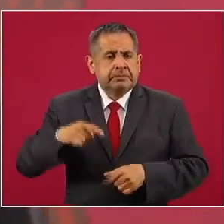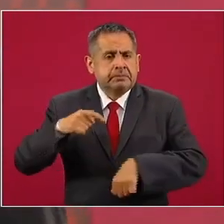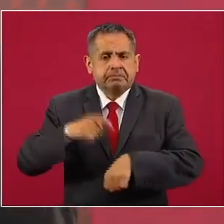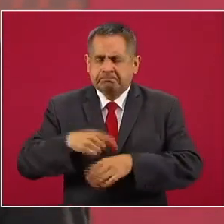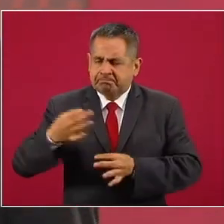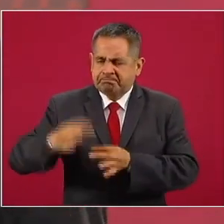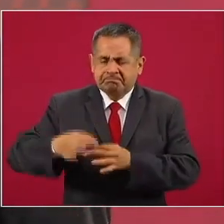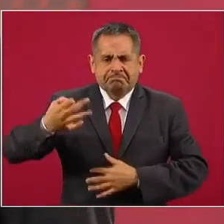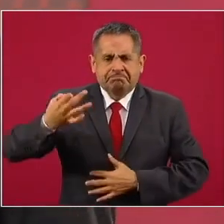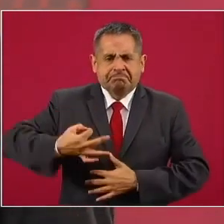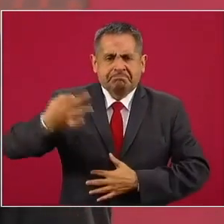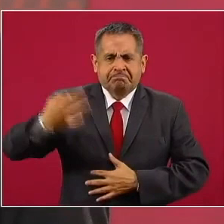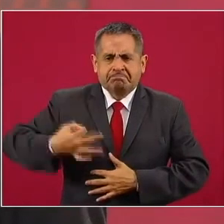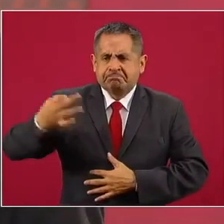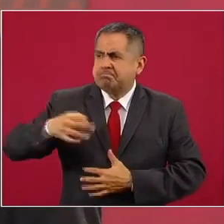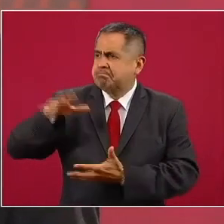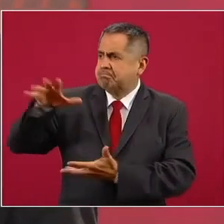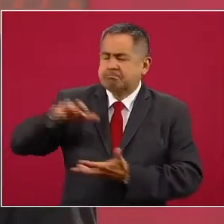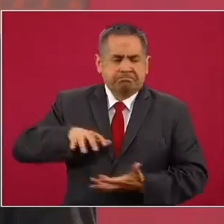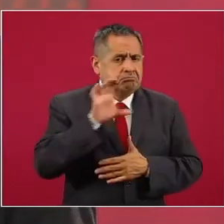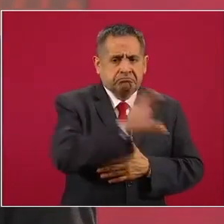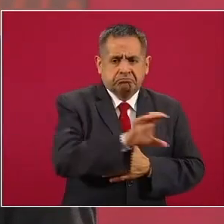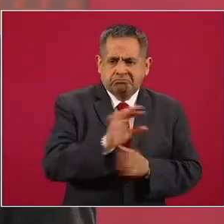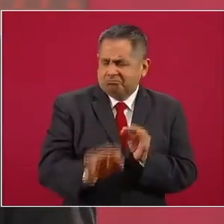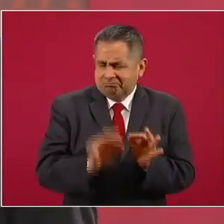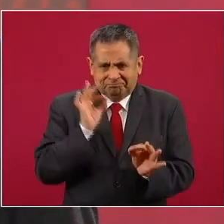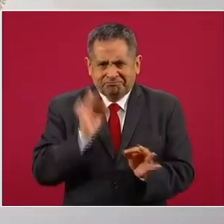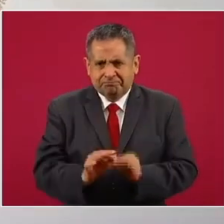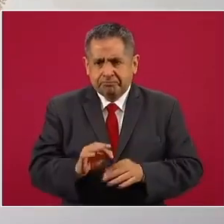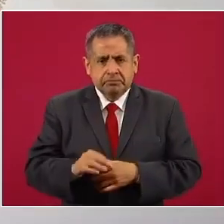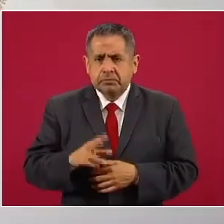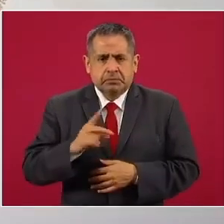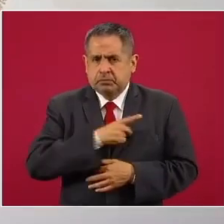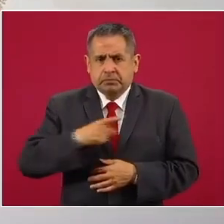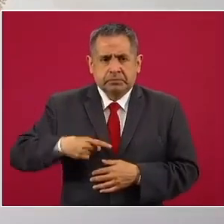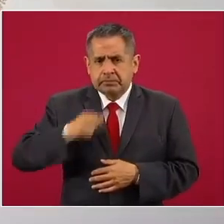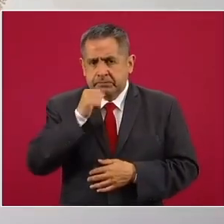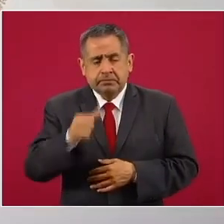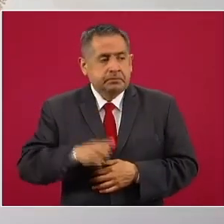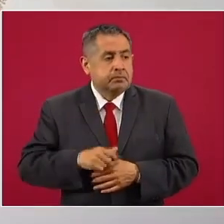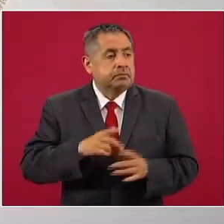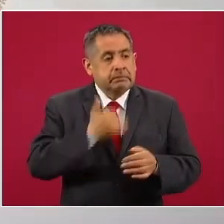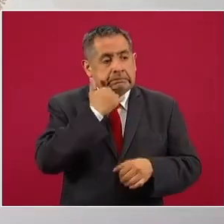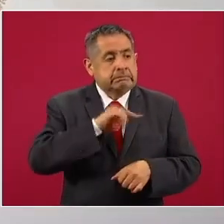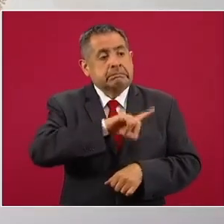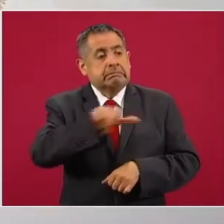puntualmente sus participaciones, que no se les demora